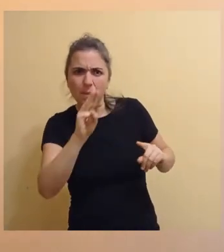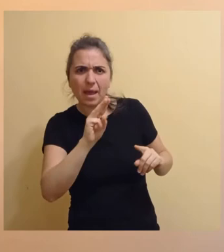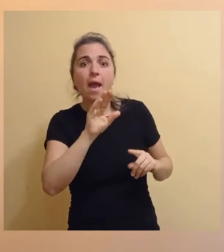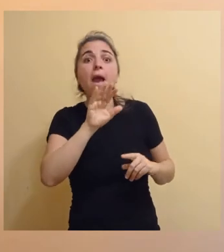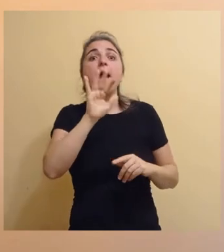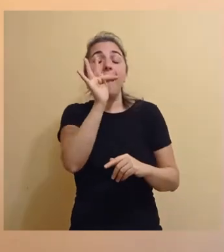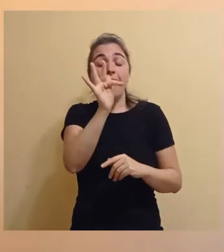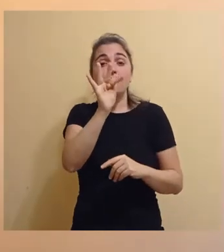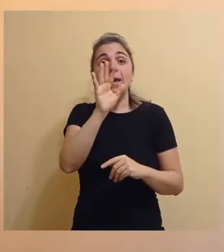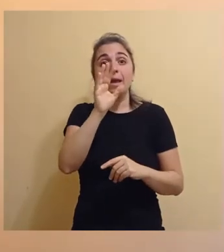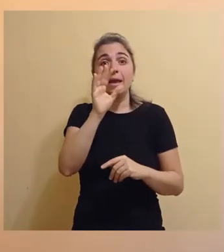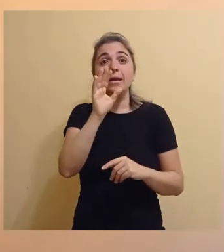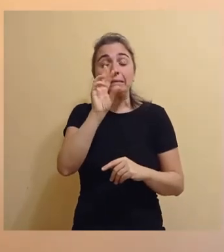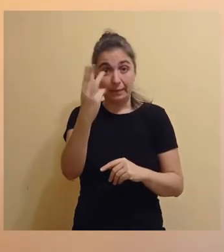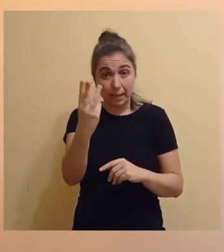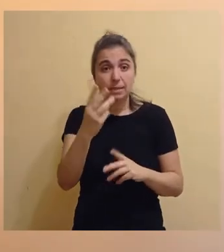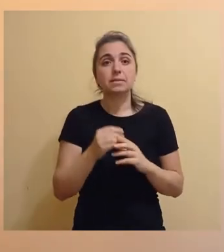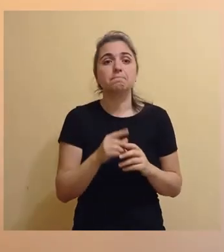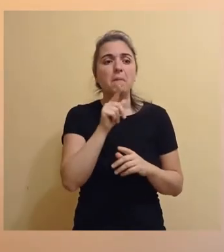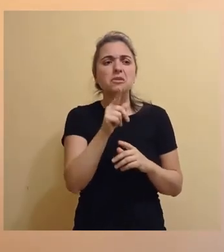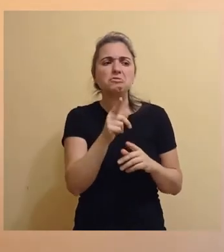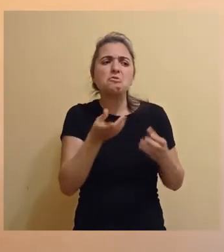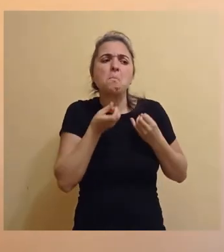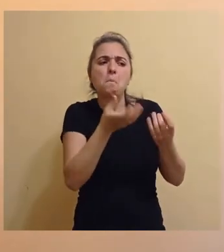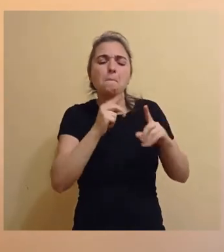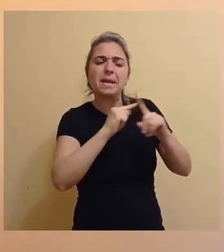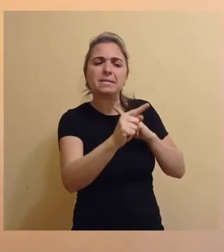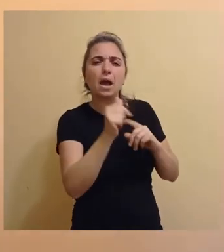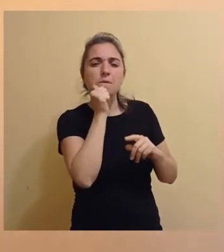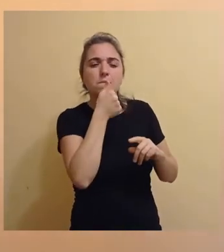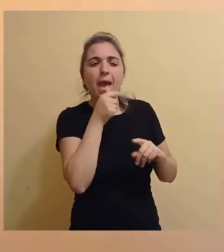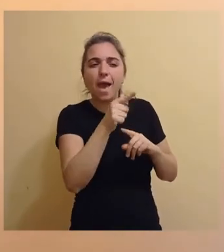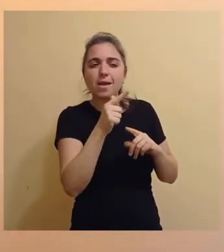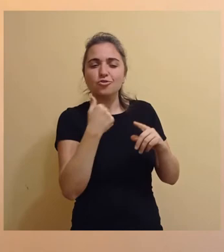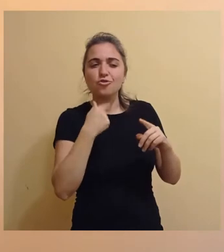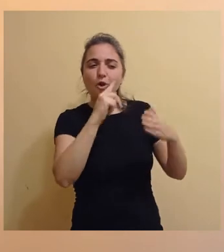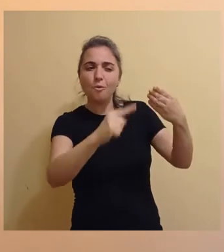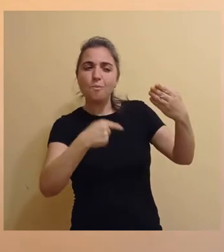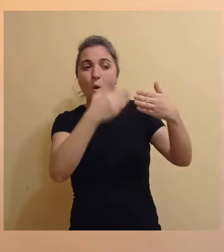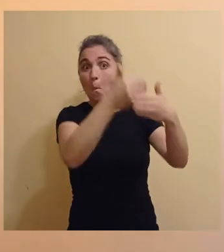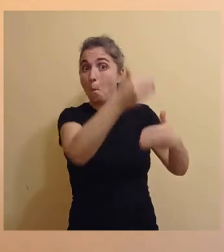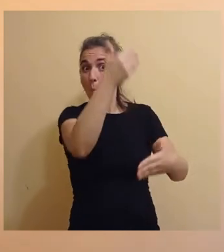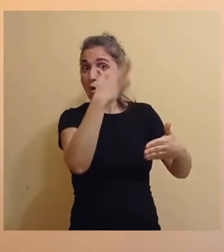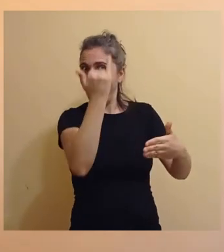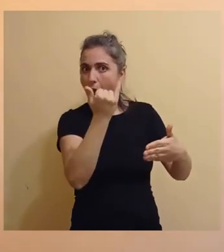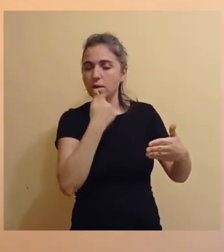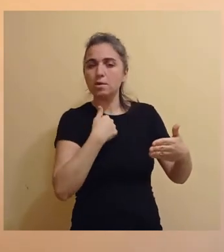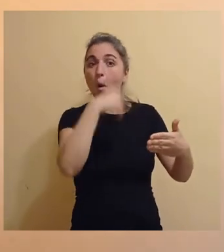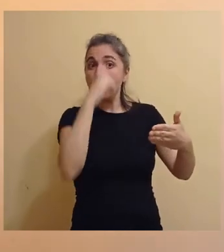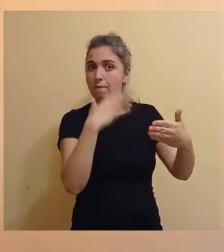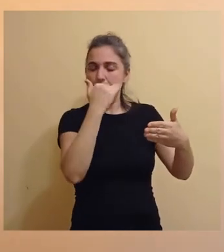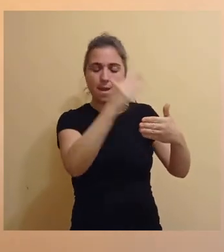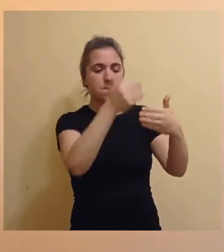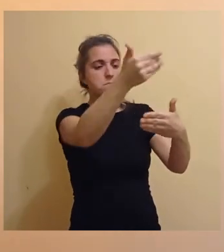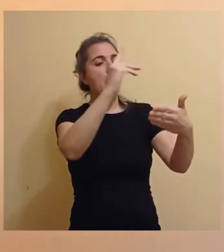anónimo, por ejemplo, a través de la aplicación F3, que es una aplicación que es un muro anónimo que tú puedes escribir si tú tienes